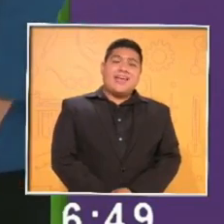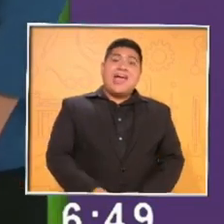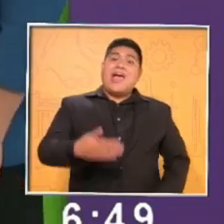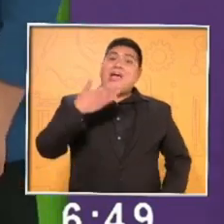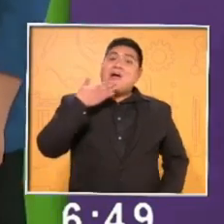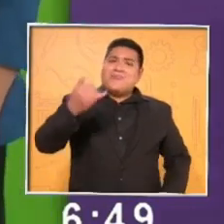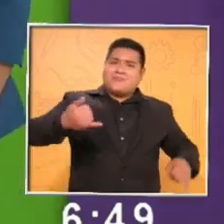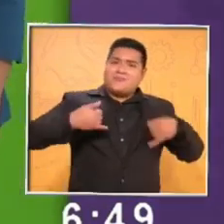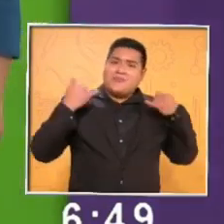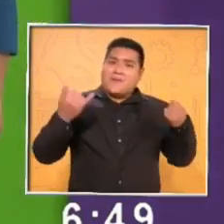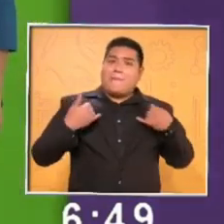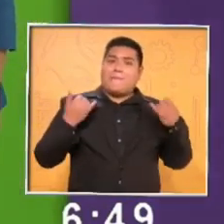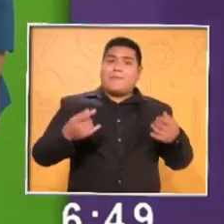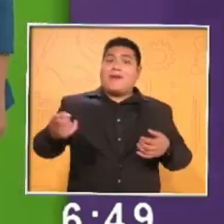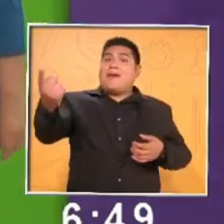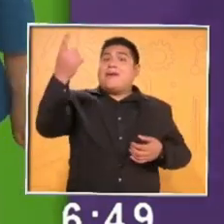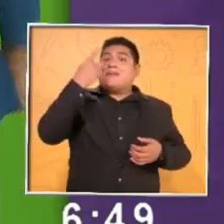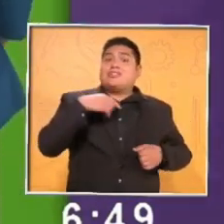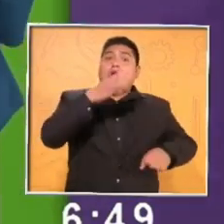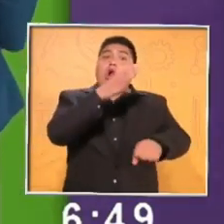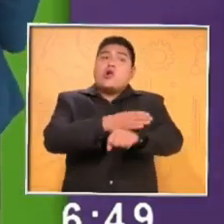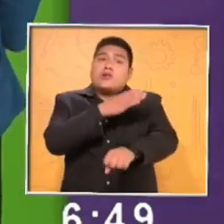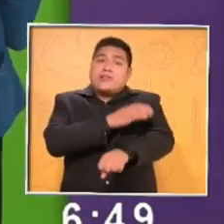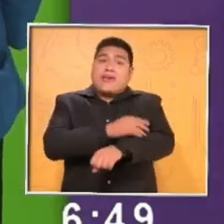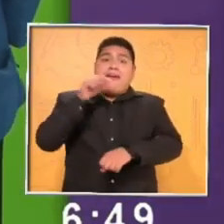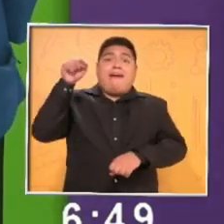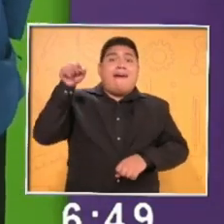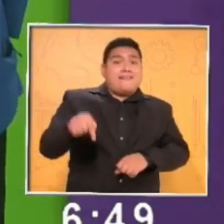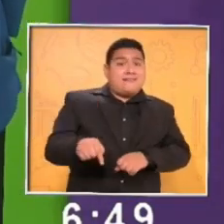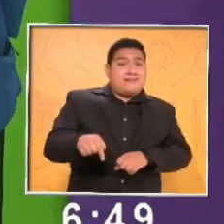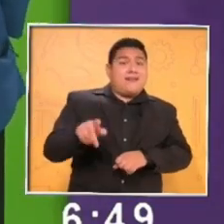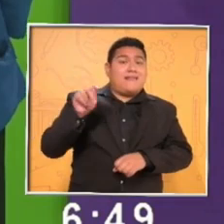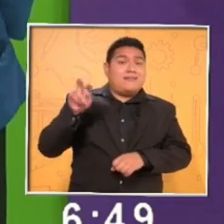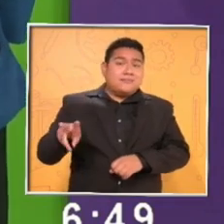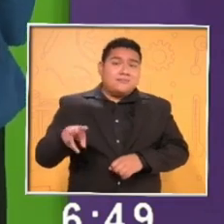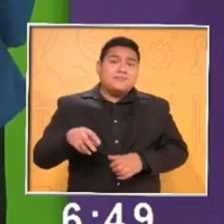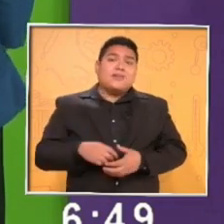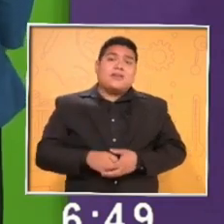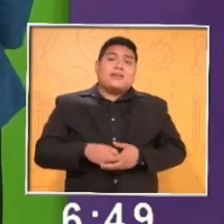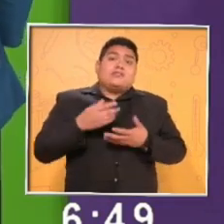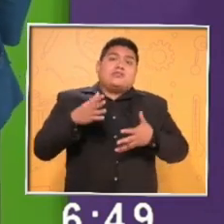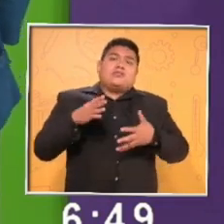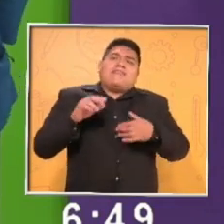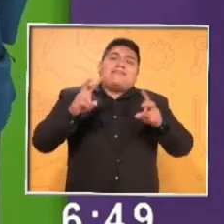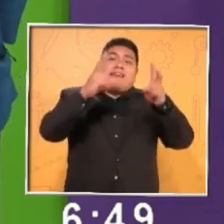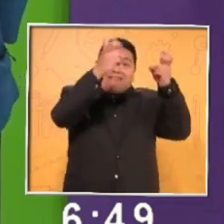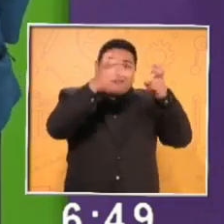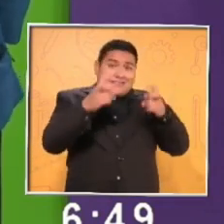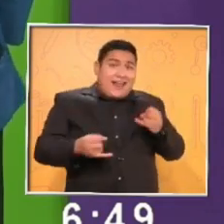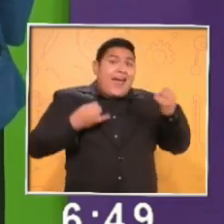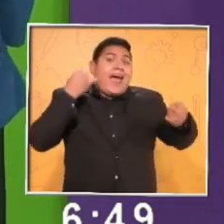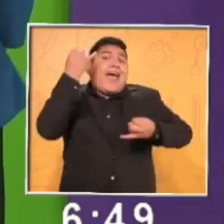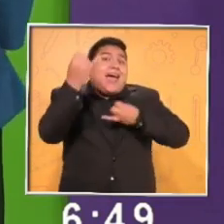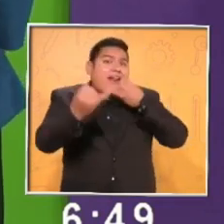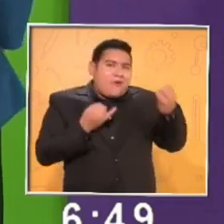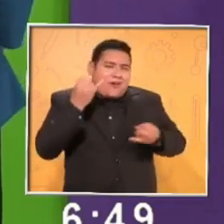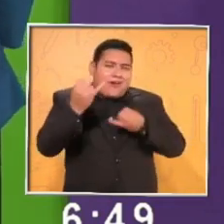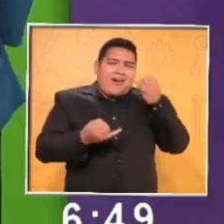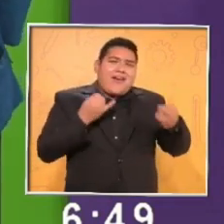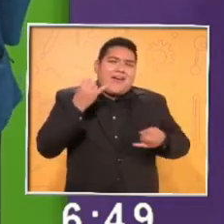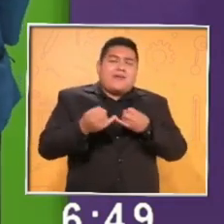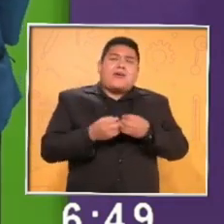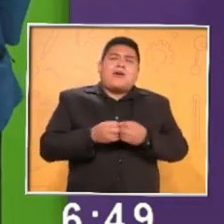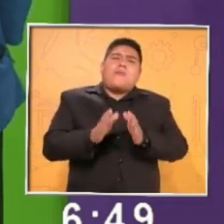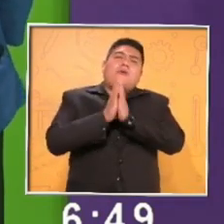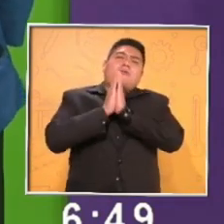Bien, chicos, me informan ahorita los compañeros de aquí del Canal 28 que si ustedes quieren descargar el juego de las estrategias, que